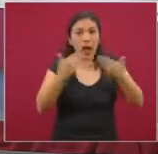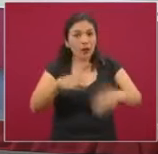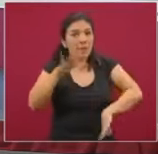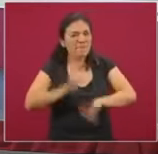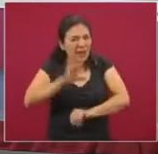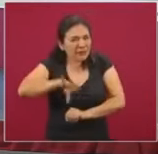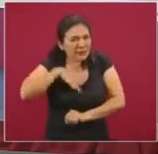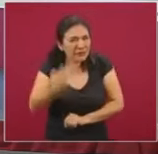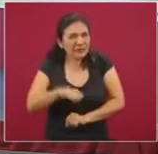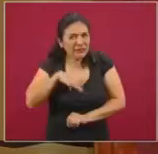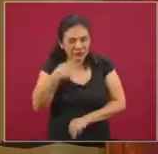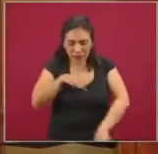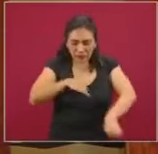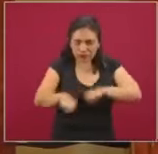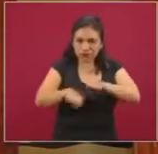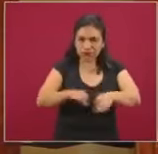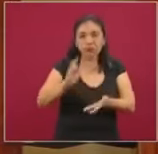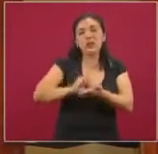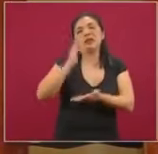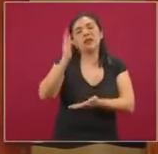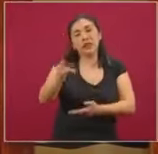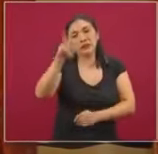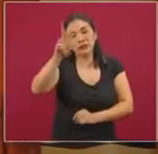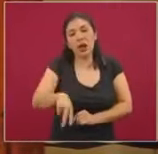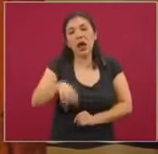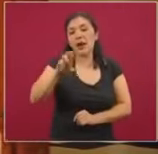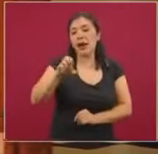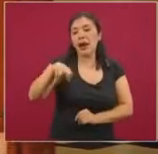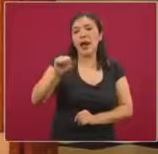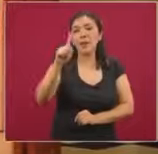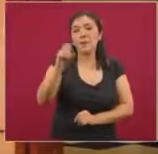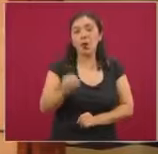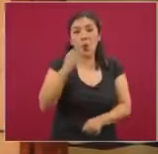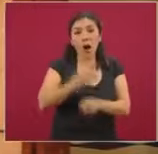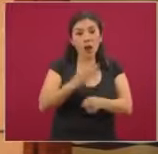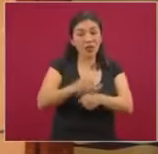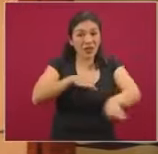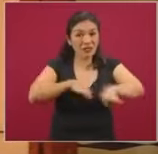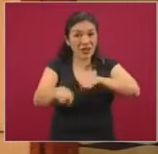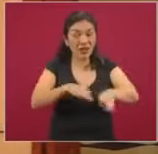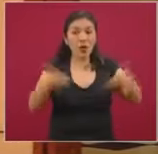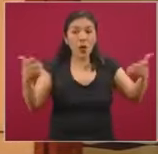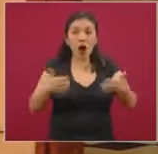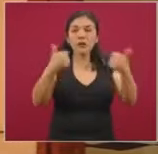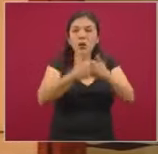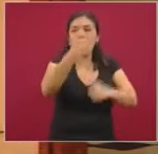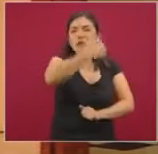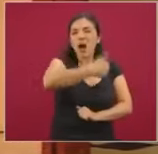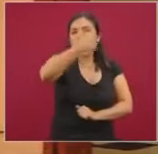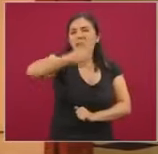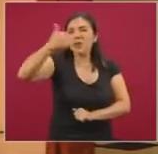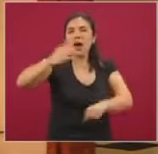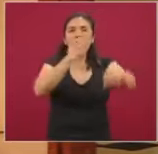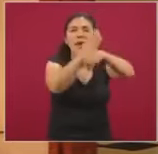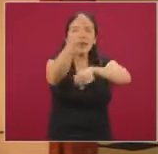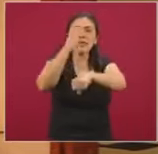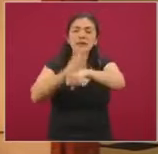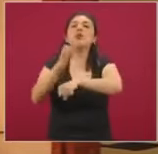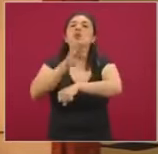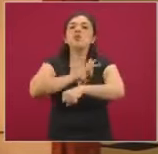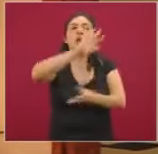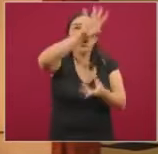y eso también específicamente agradecer a RENAPO, que en este trabajo que está teniendo con cada una de las entidades ha